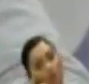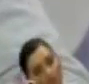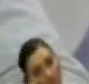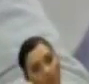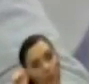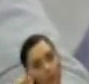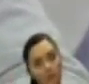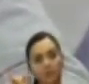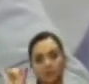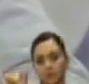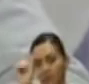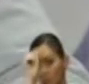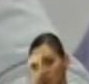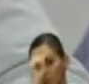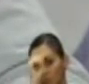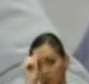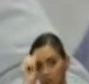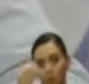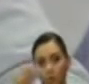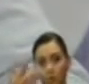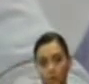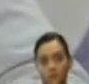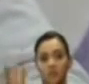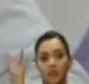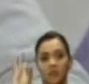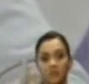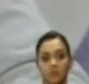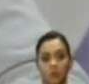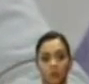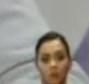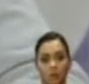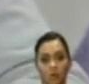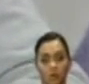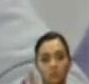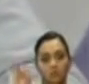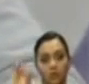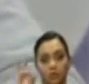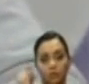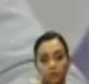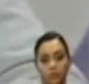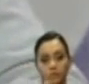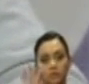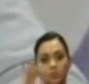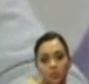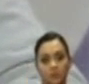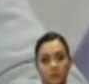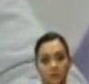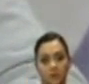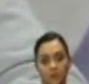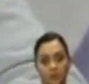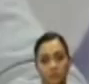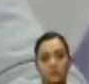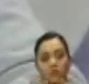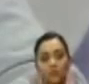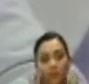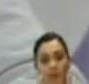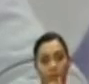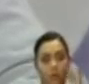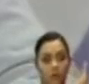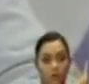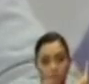el fin de semana, y cuesta 17 para adultos y 8.5 para niños. Familias de 2 niños y